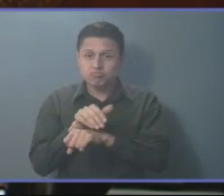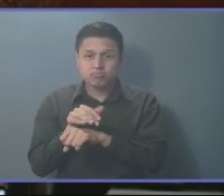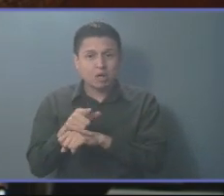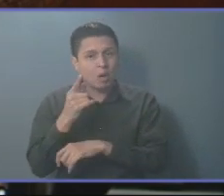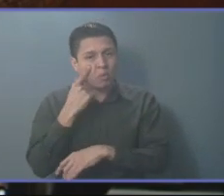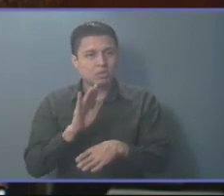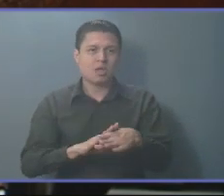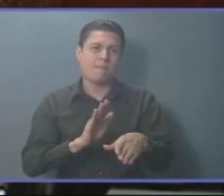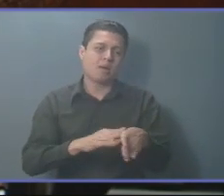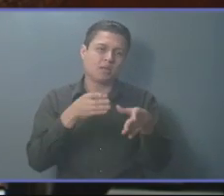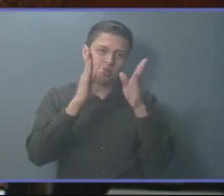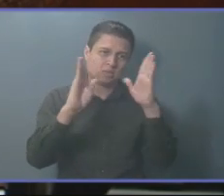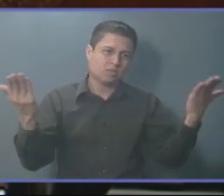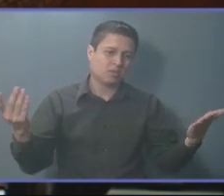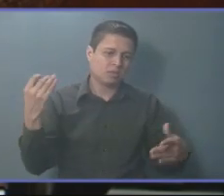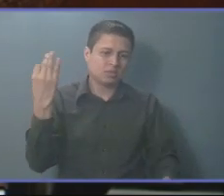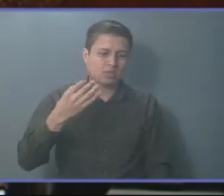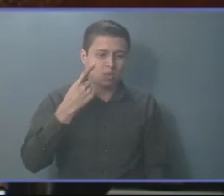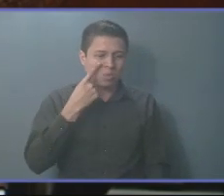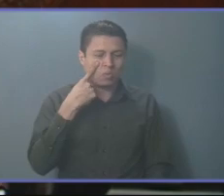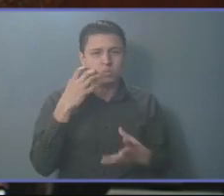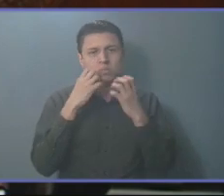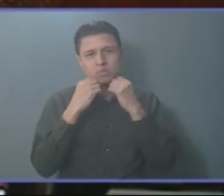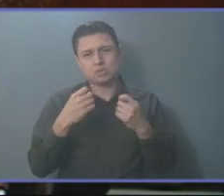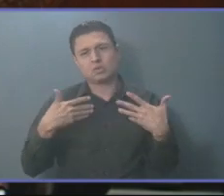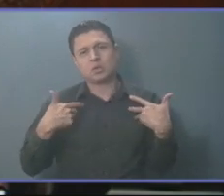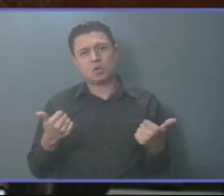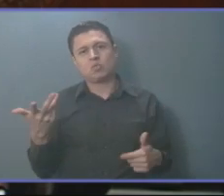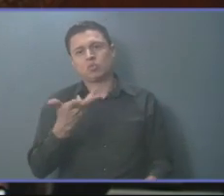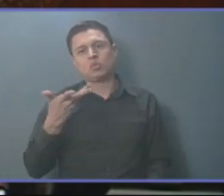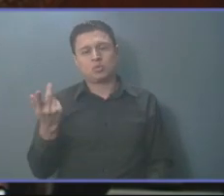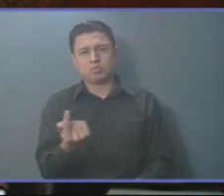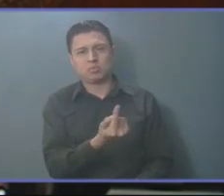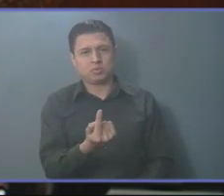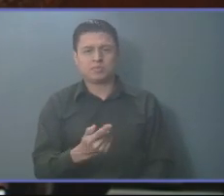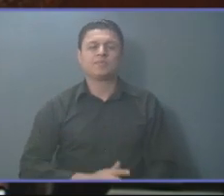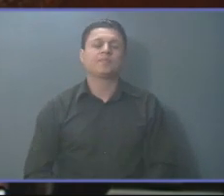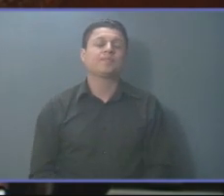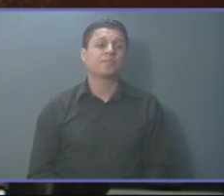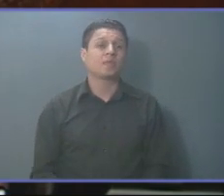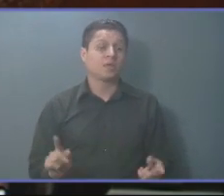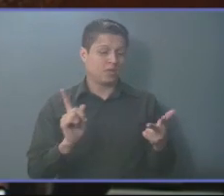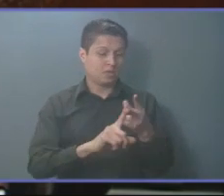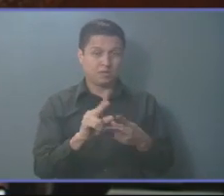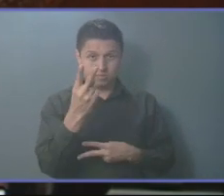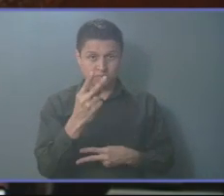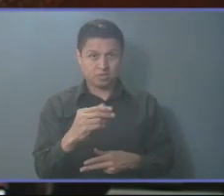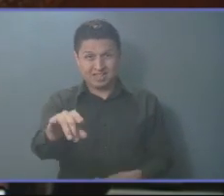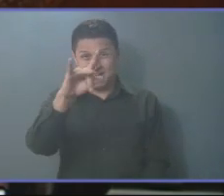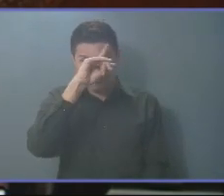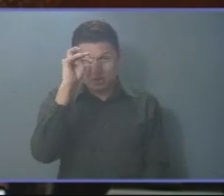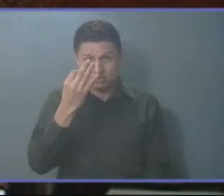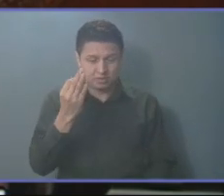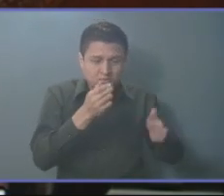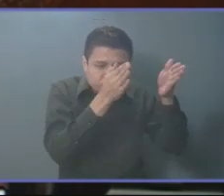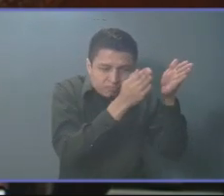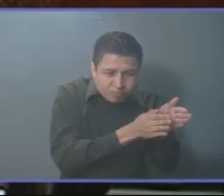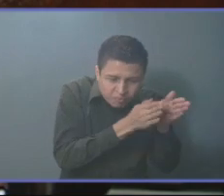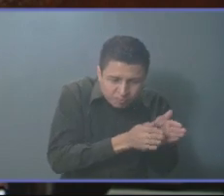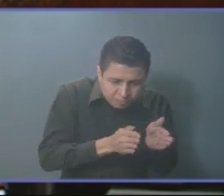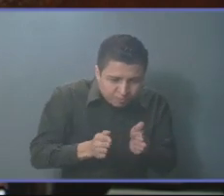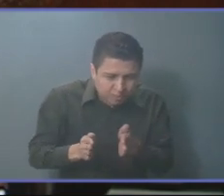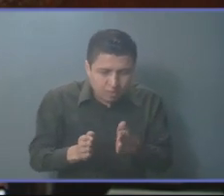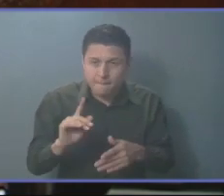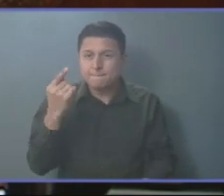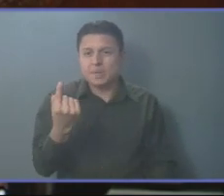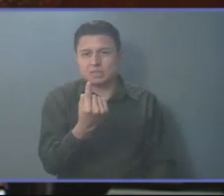o acumulación de personas para registrar dicha información. 2. Organizar el trabajo de manera que permita el distanciamiento físico entre